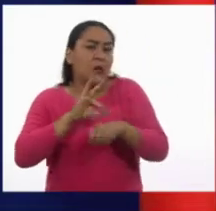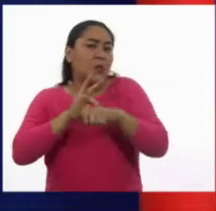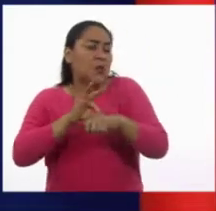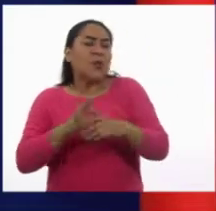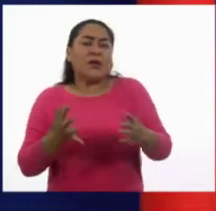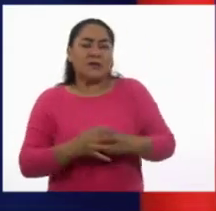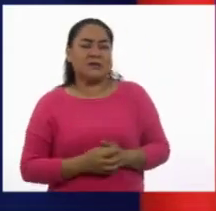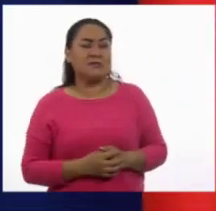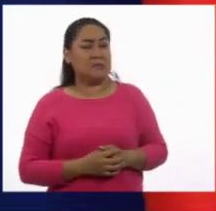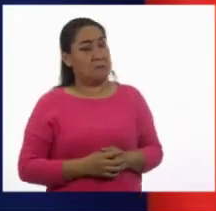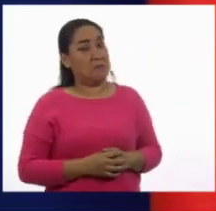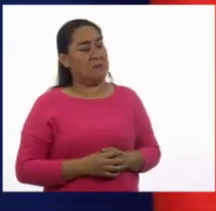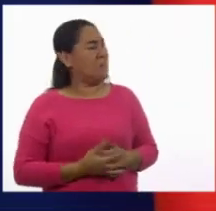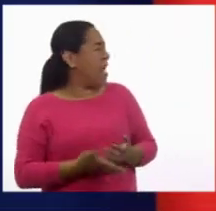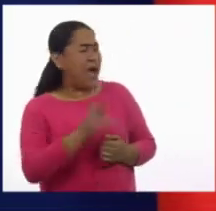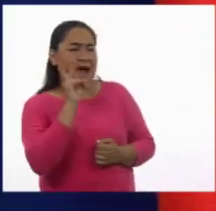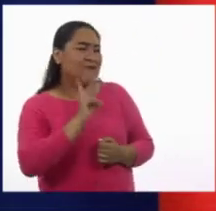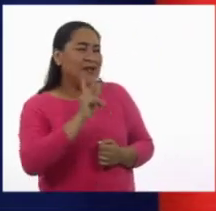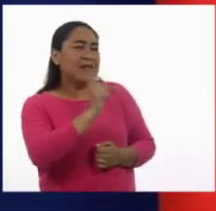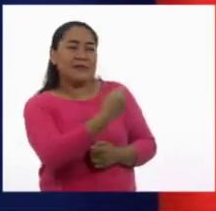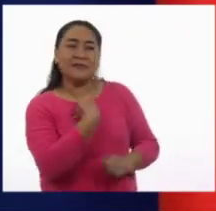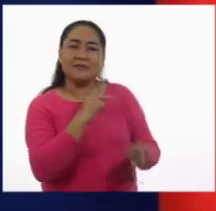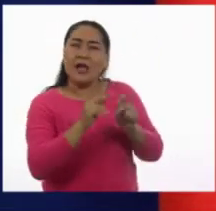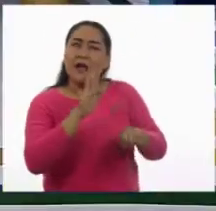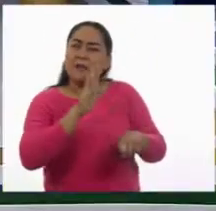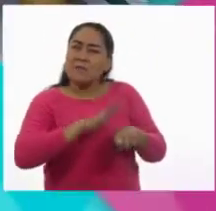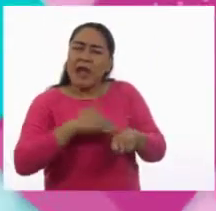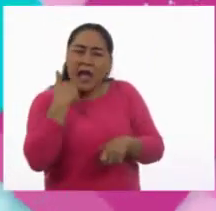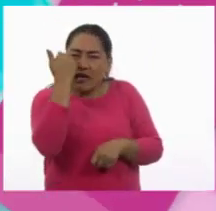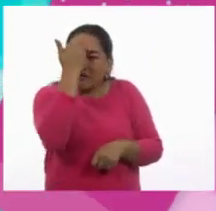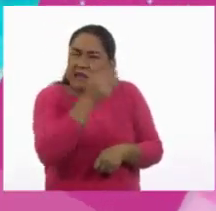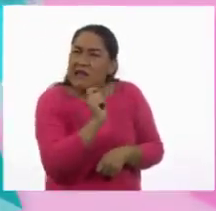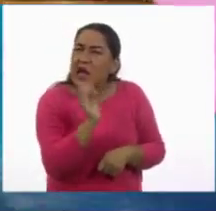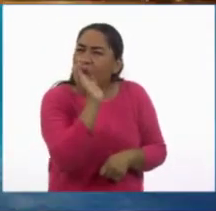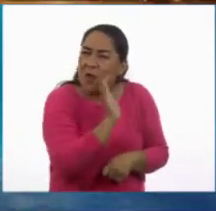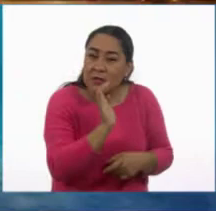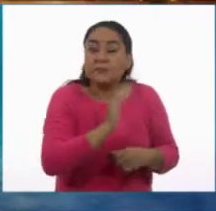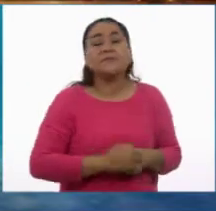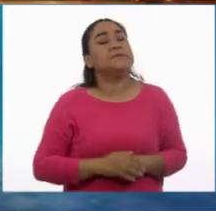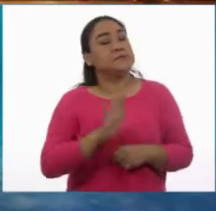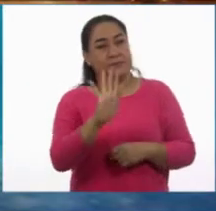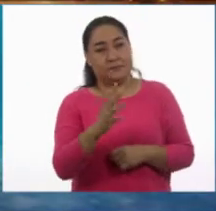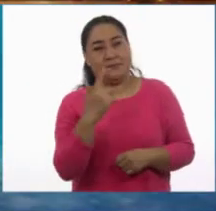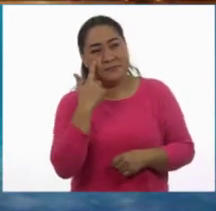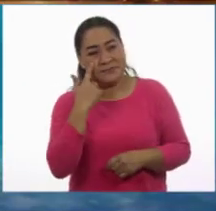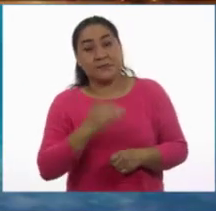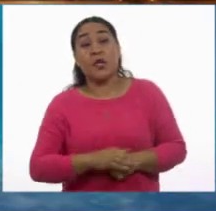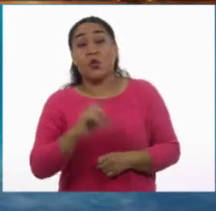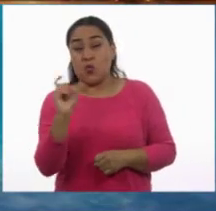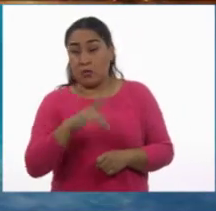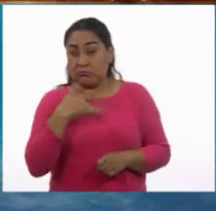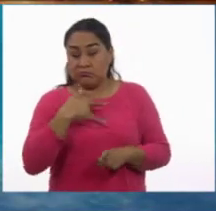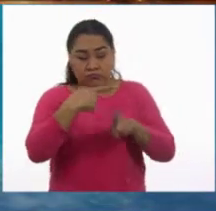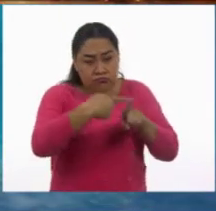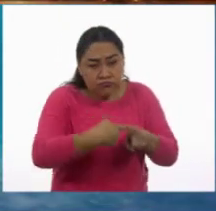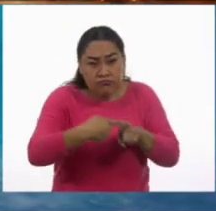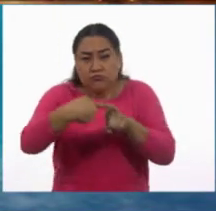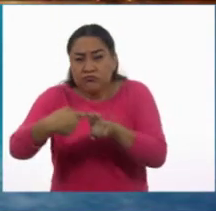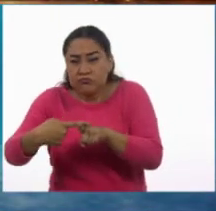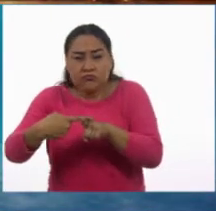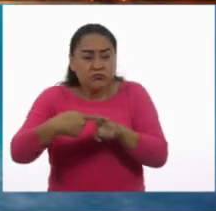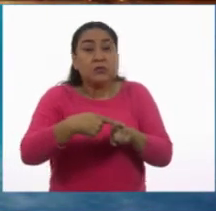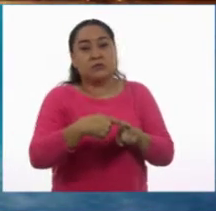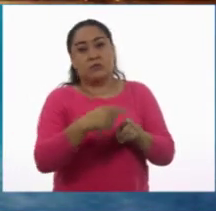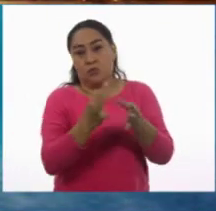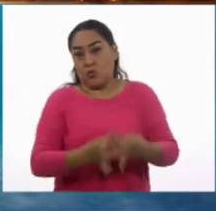ver, ya tengo mucha curiosidad, ¿cómo es? Fíjense bien, básicamente los sistemas de coordenadas son fundamentales para